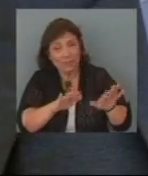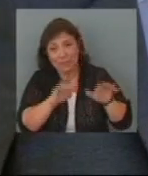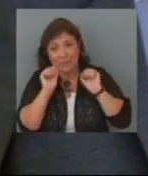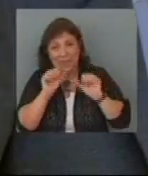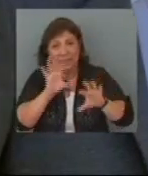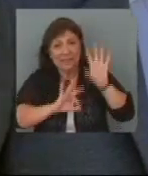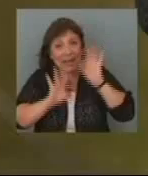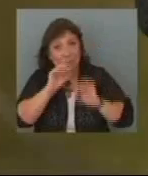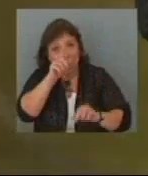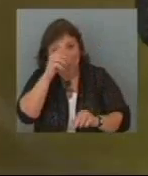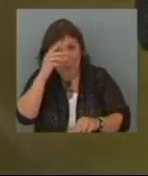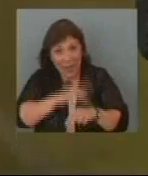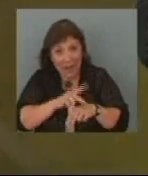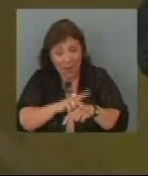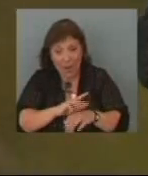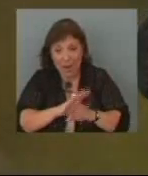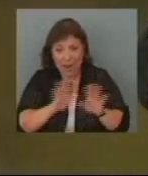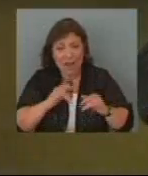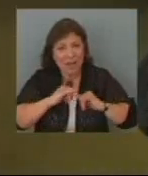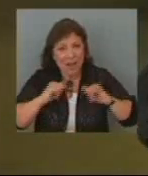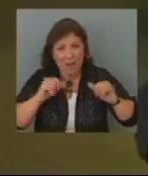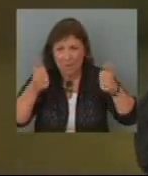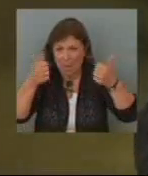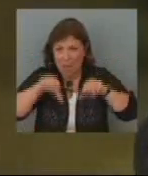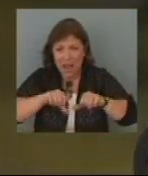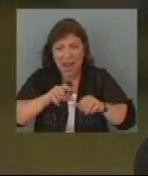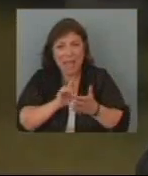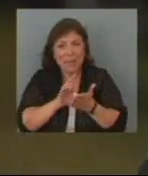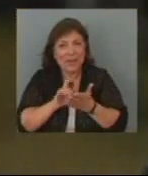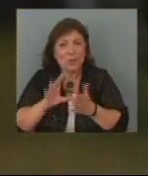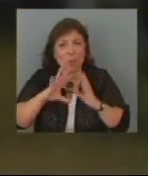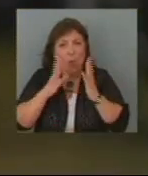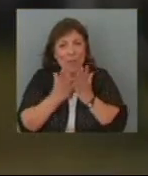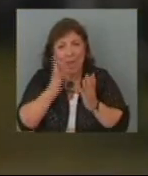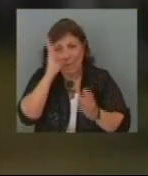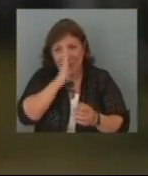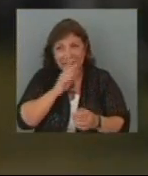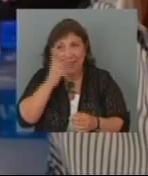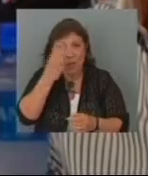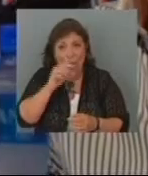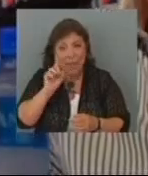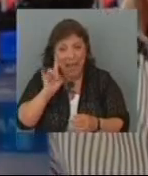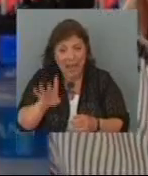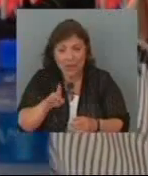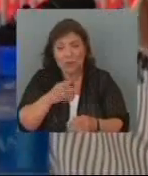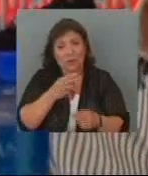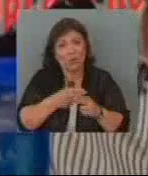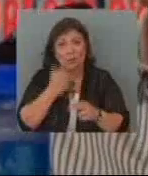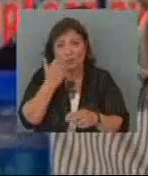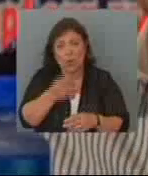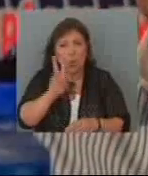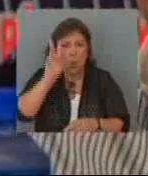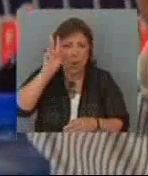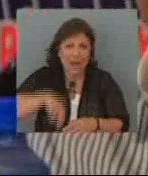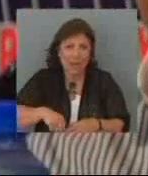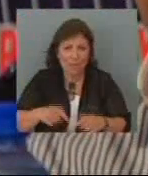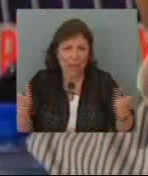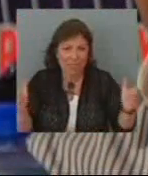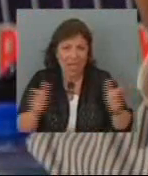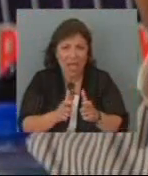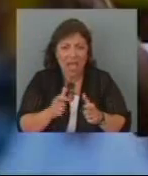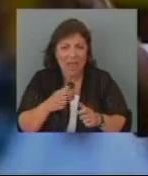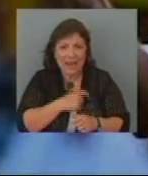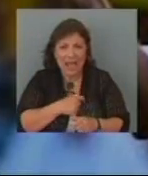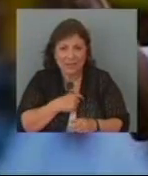selección paraguaya, con la que tuvo una mala campaña en las eliminatorias del Mundial de Brasil 2014, fue elegido por unanimidad por los directivos de